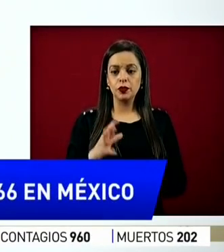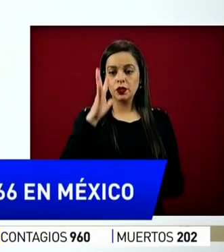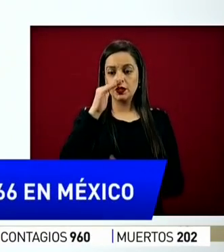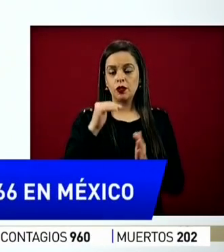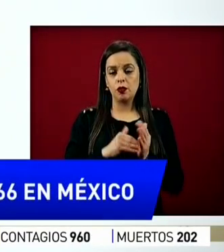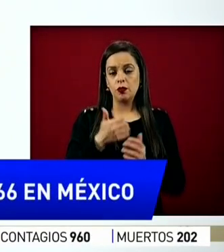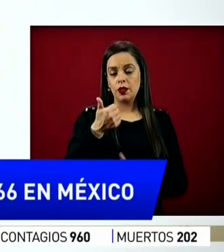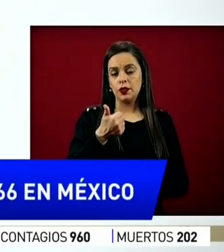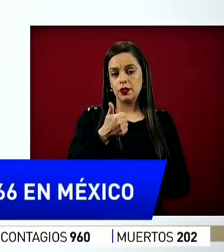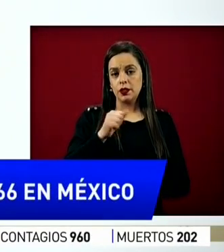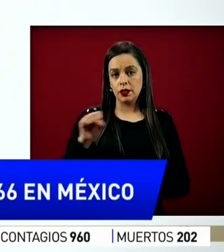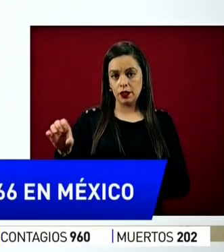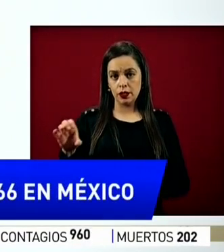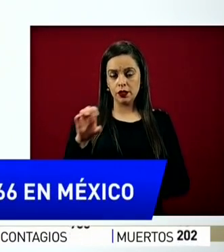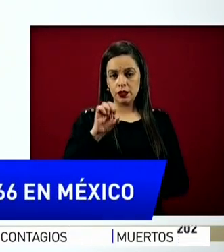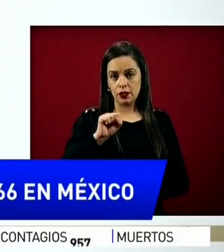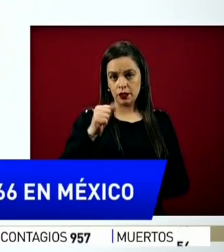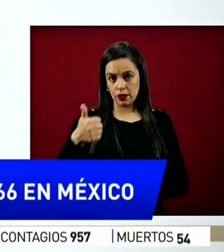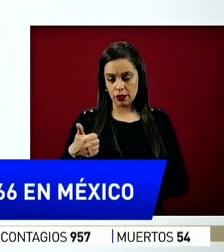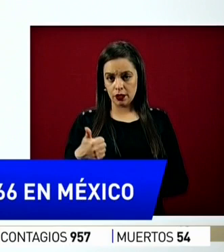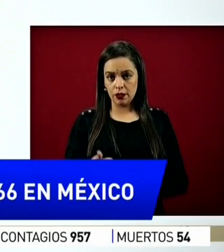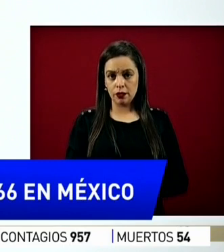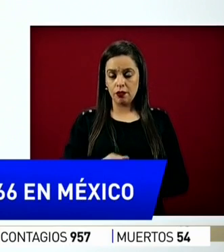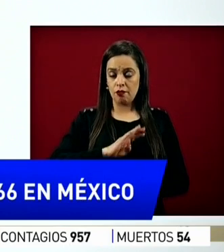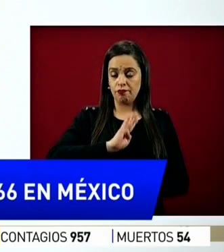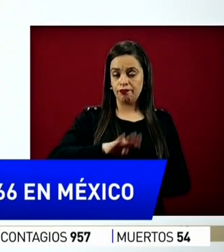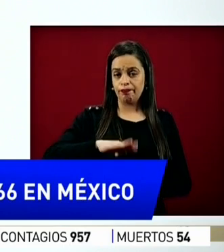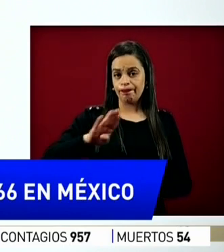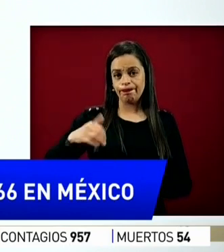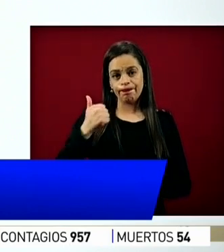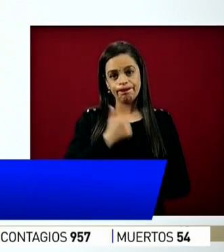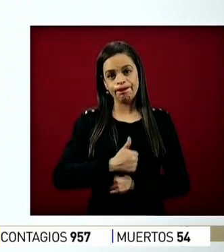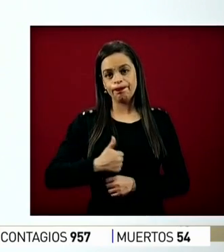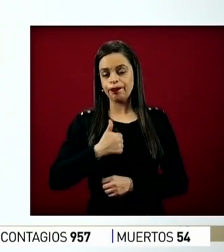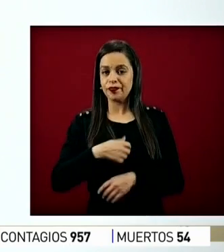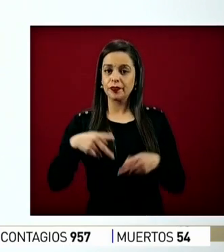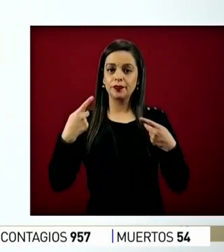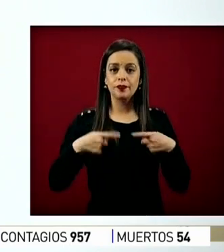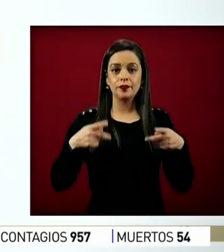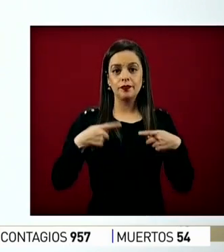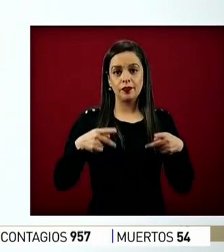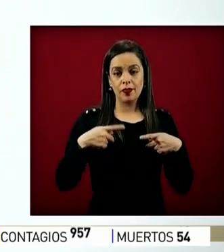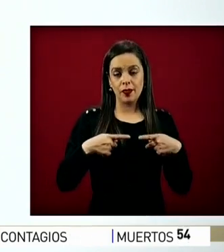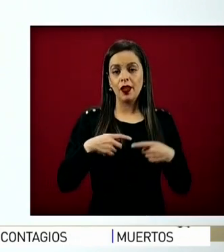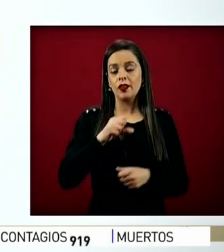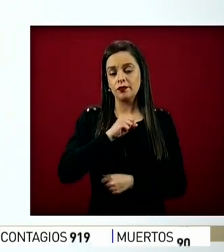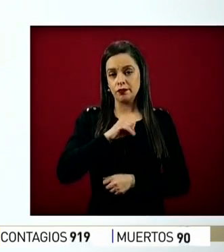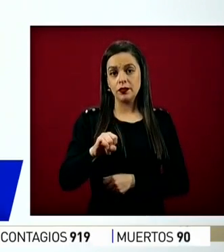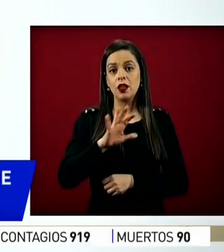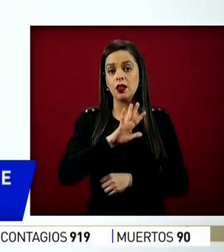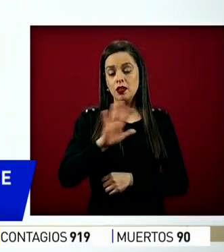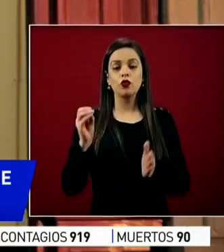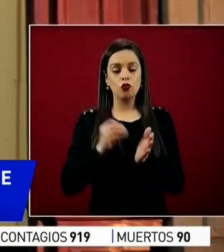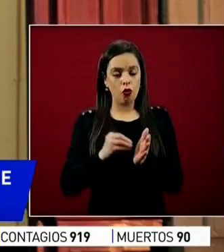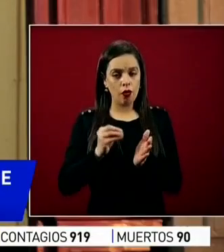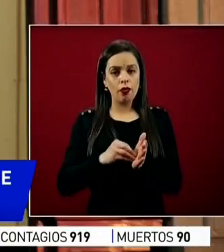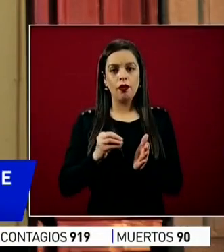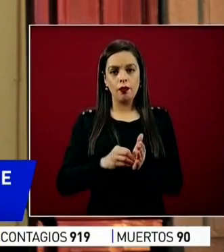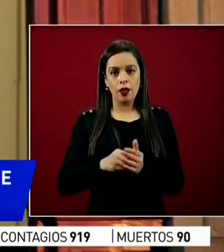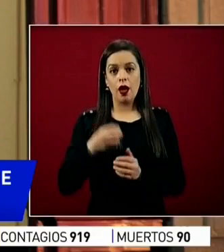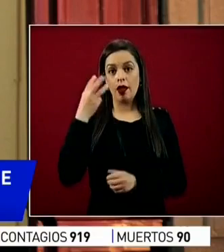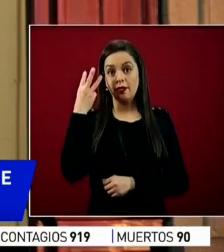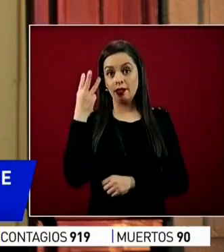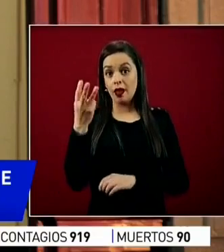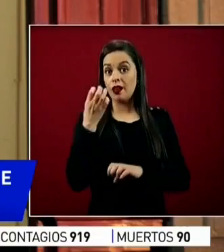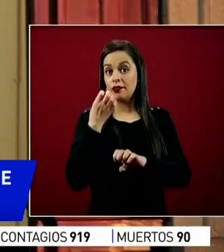5,666 las defunciones ocurridas y que han sido confirmadas también por laboratorio.